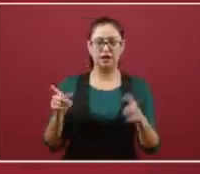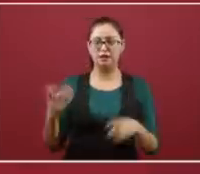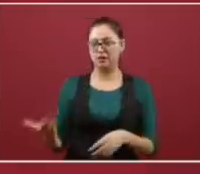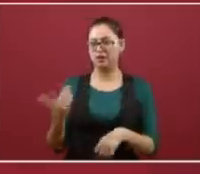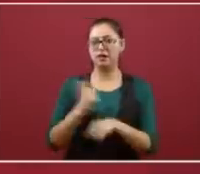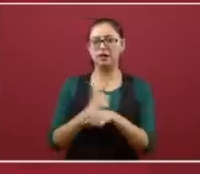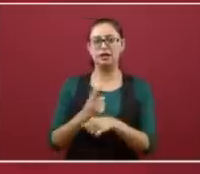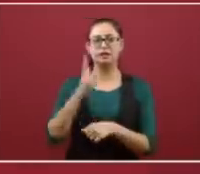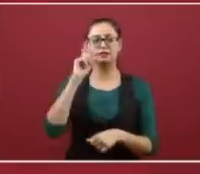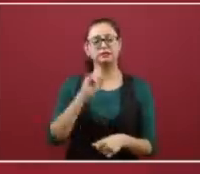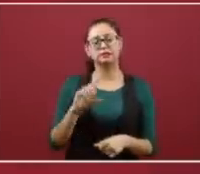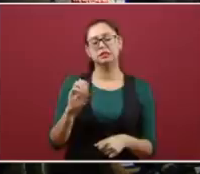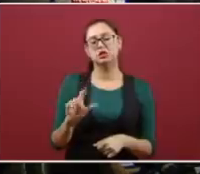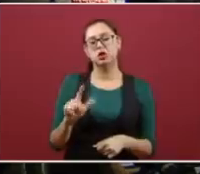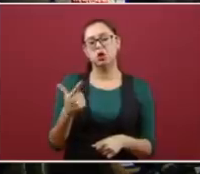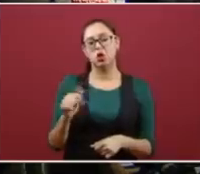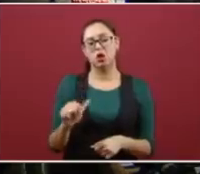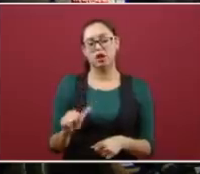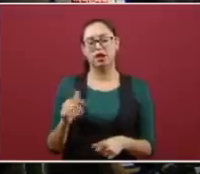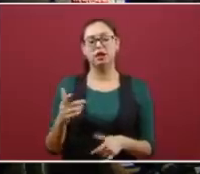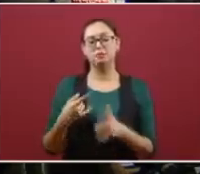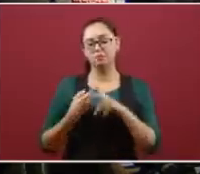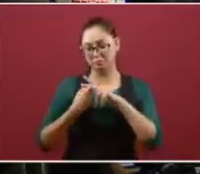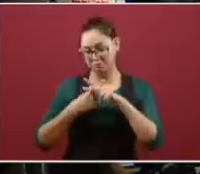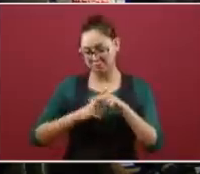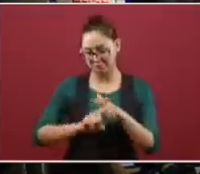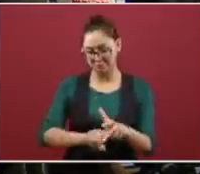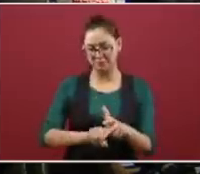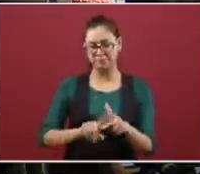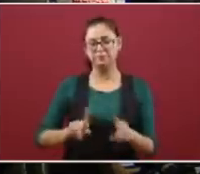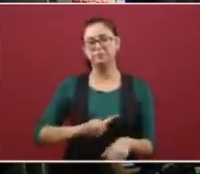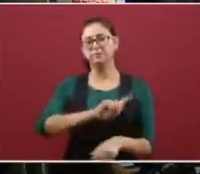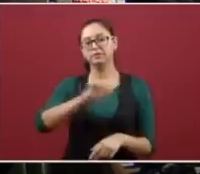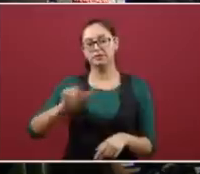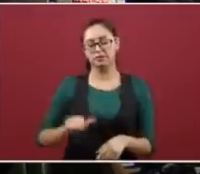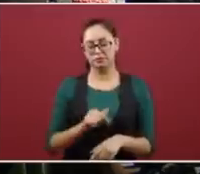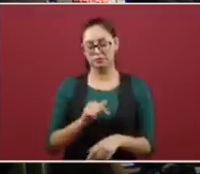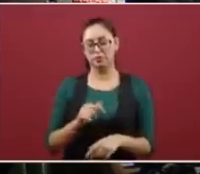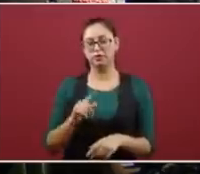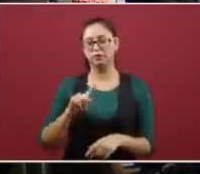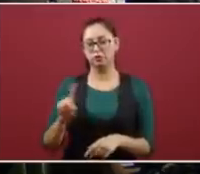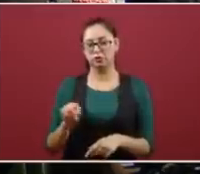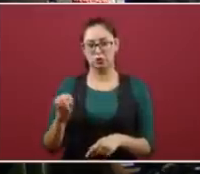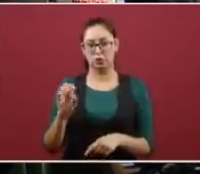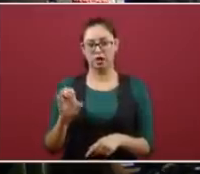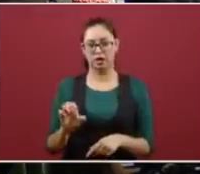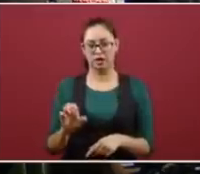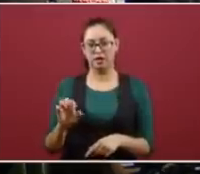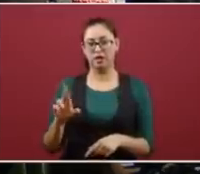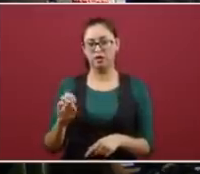introducción luego psoe robledo explica